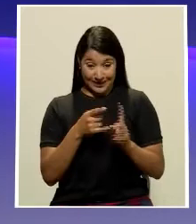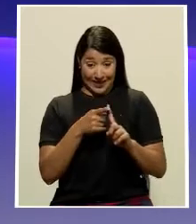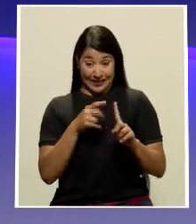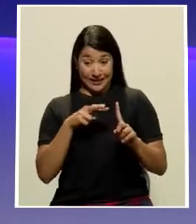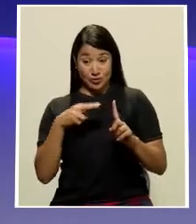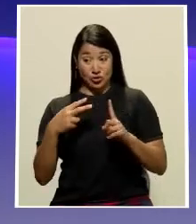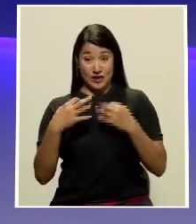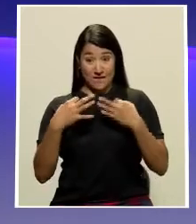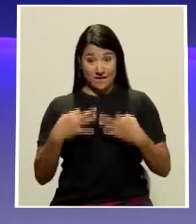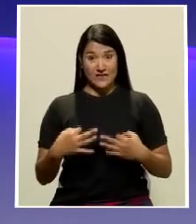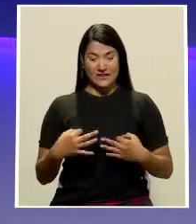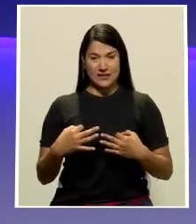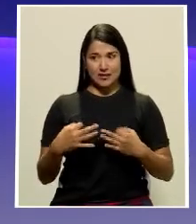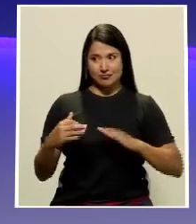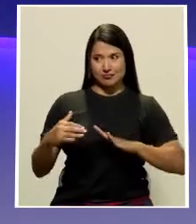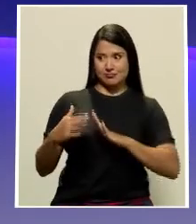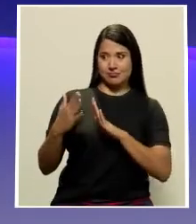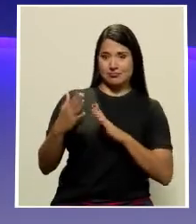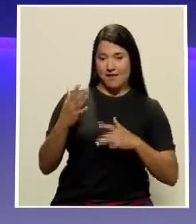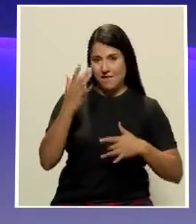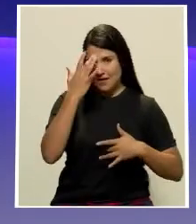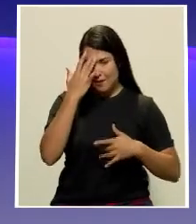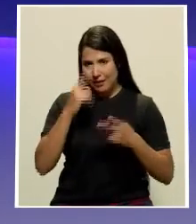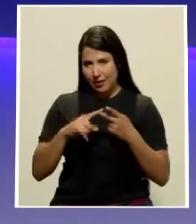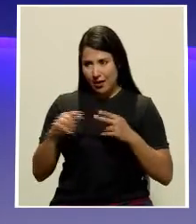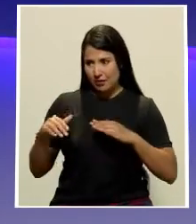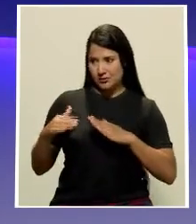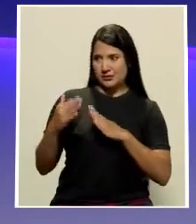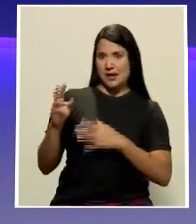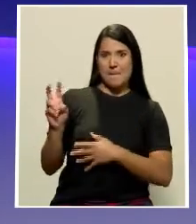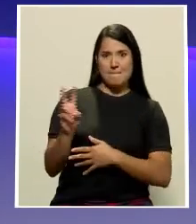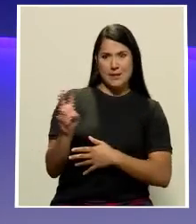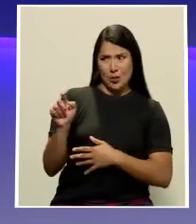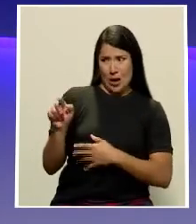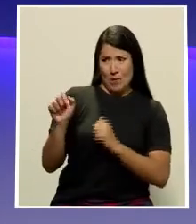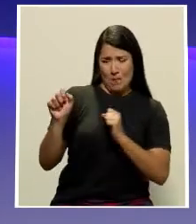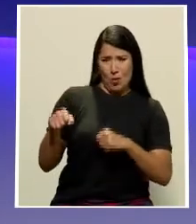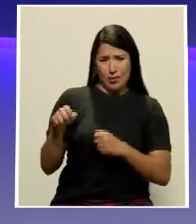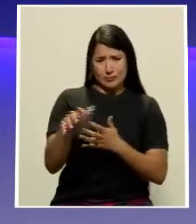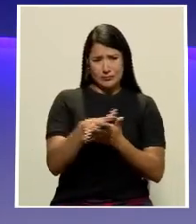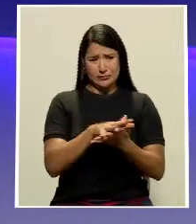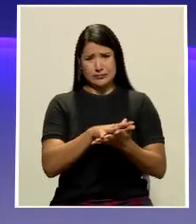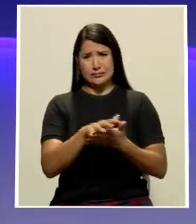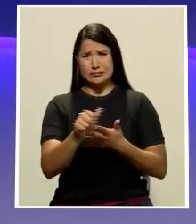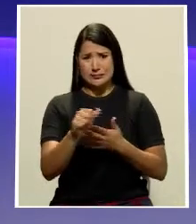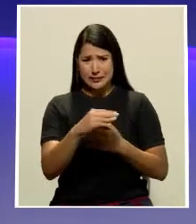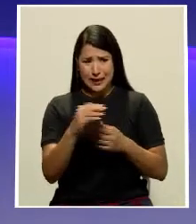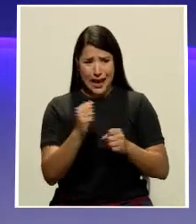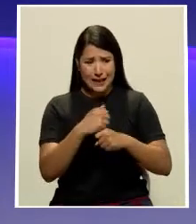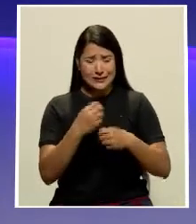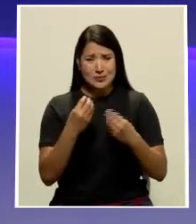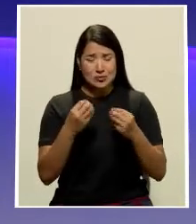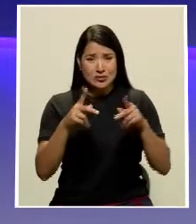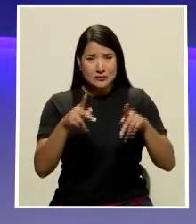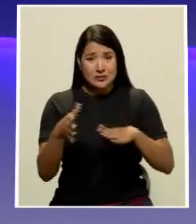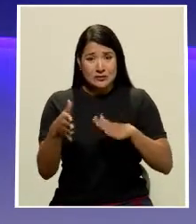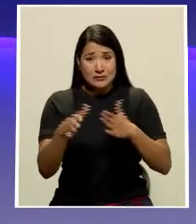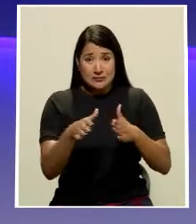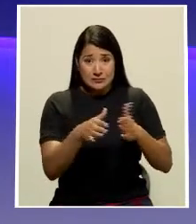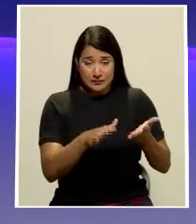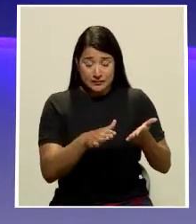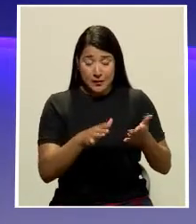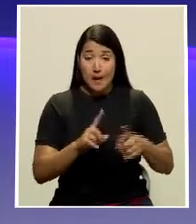física ante la enfermedad, ante un virus que nos altera y que puede incluso quitarnos la vida.